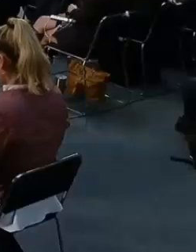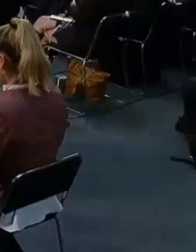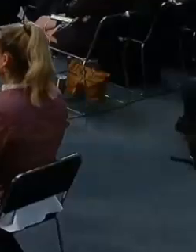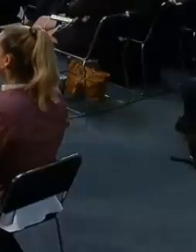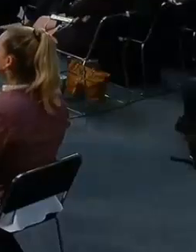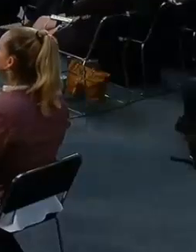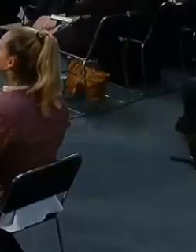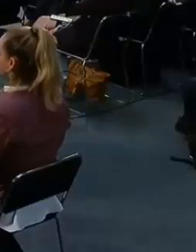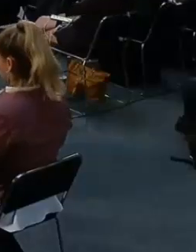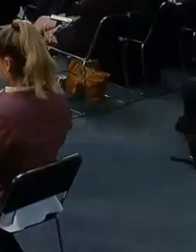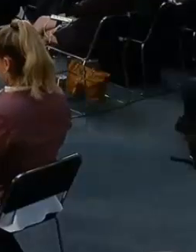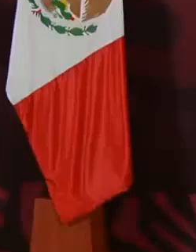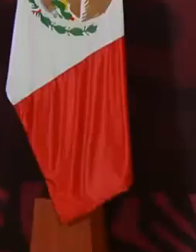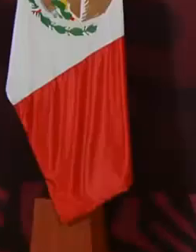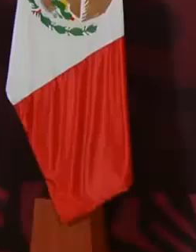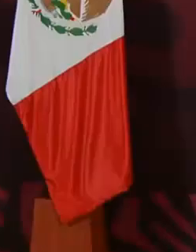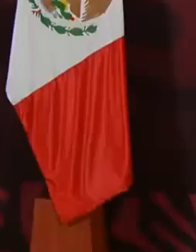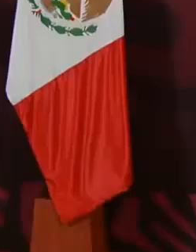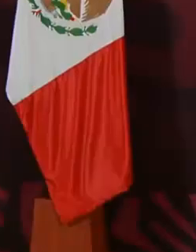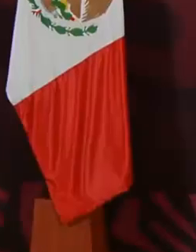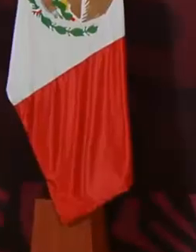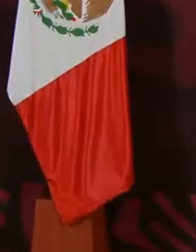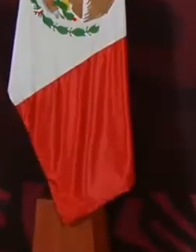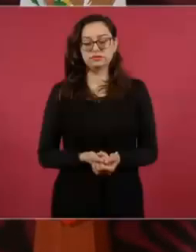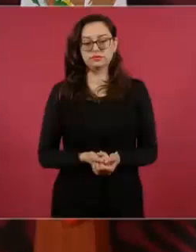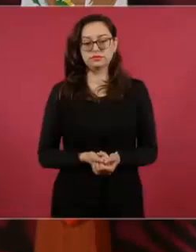irresponsables, corruptos.